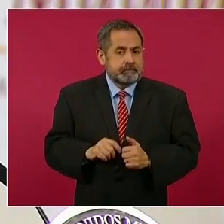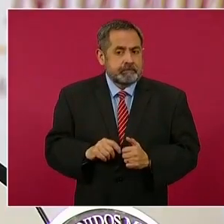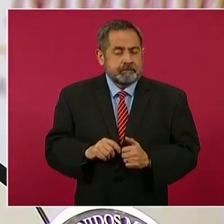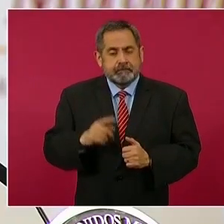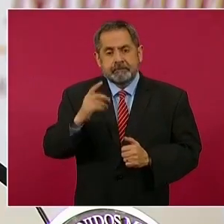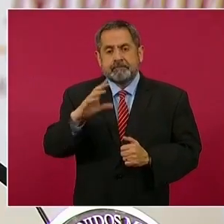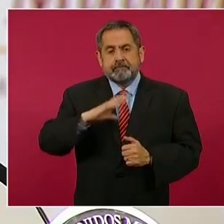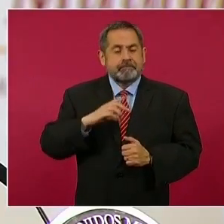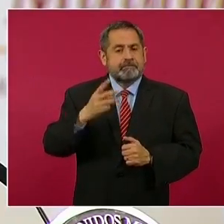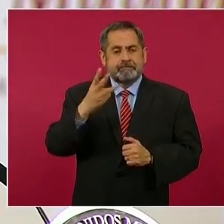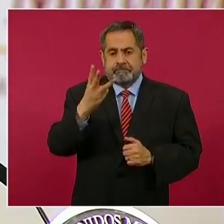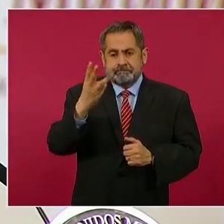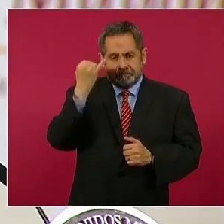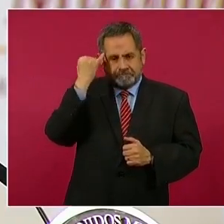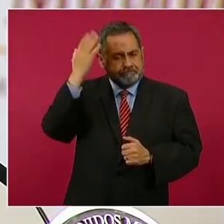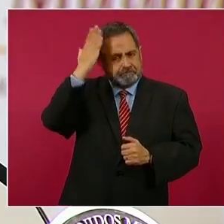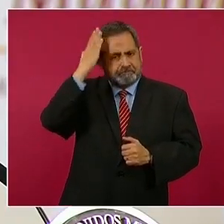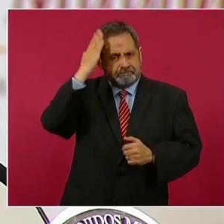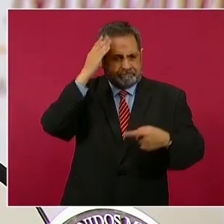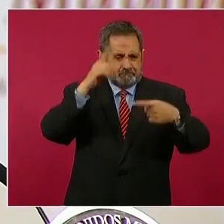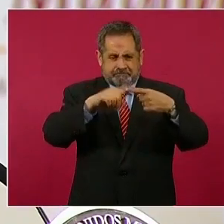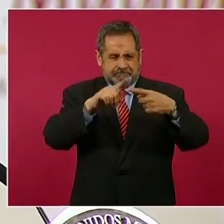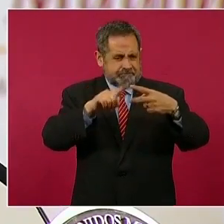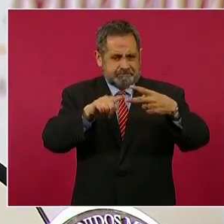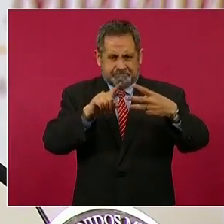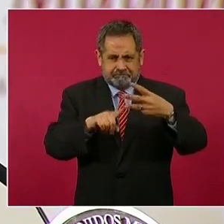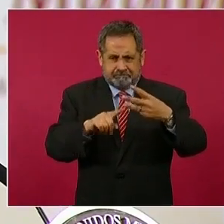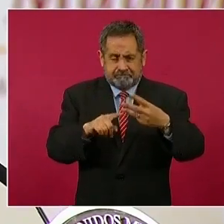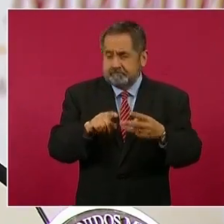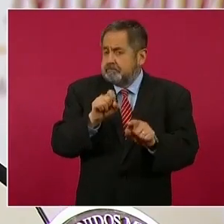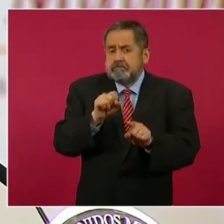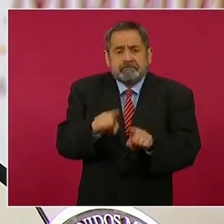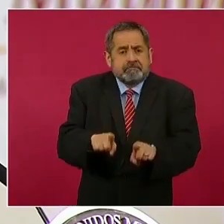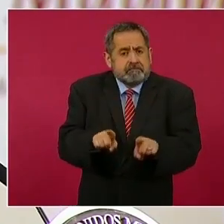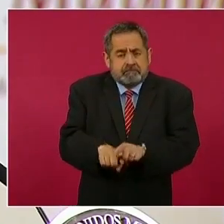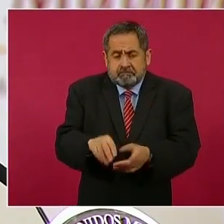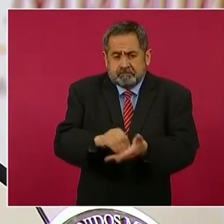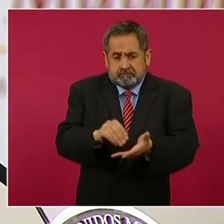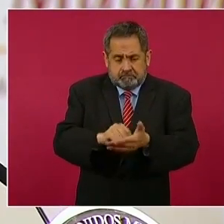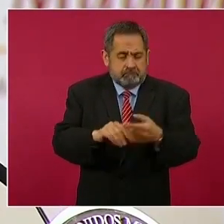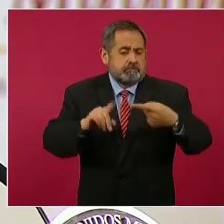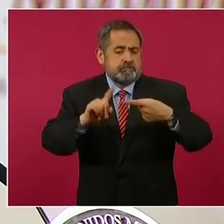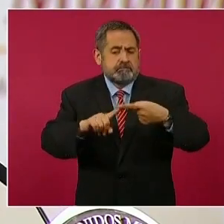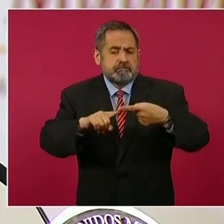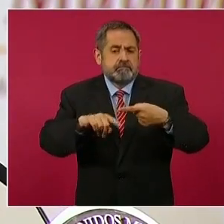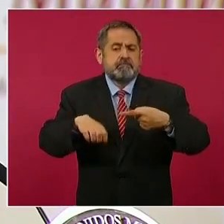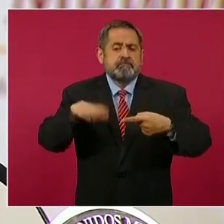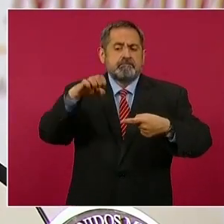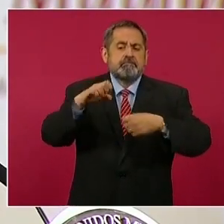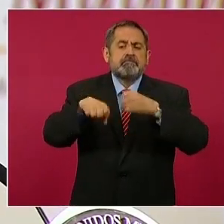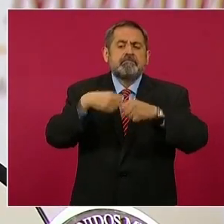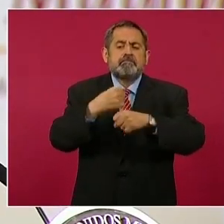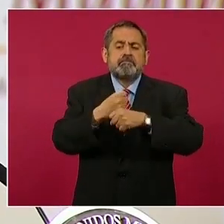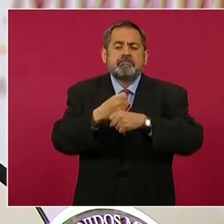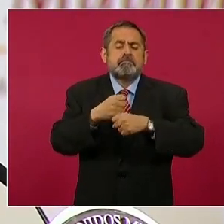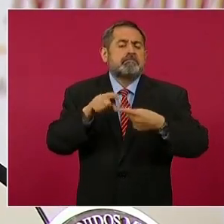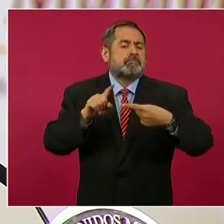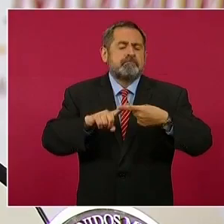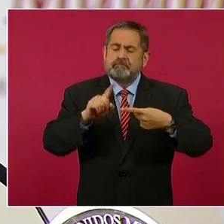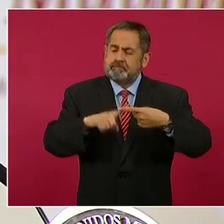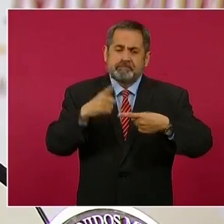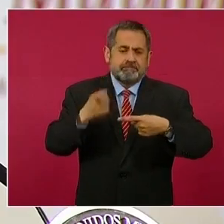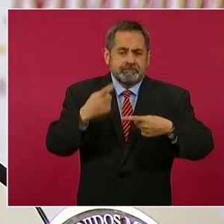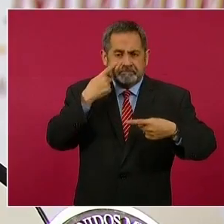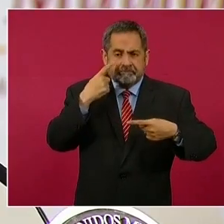3 ejes de priorización que se conservan hasta el momento. El primero es la edad. ¿Por qué la edad? Porque